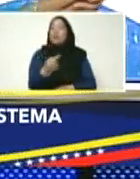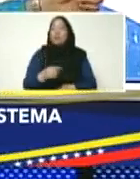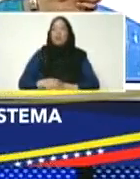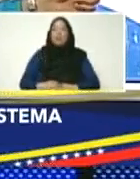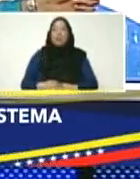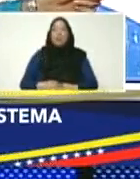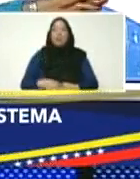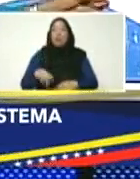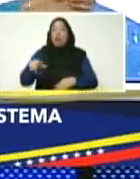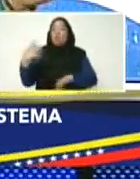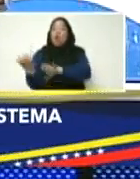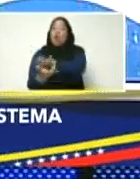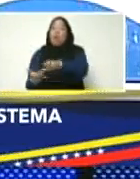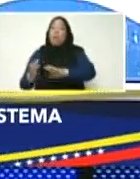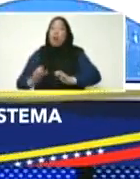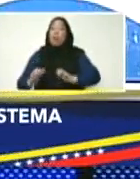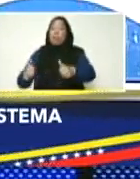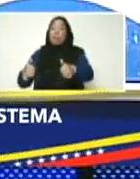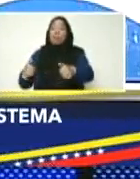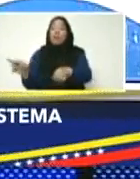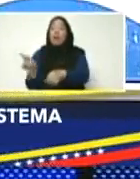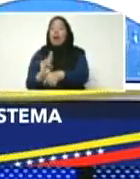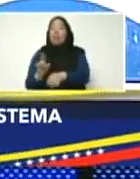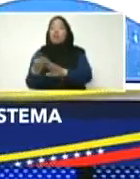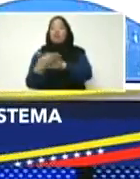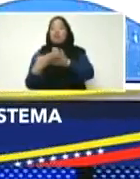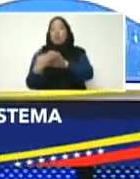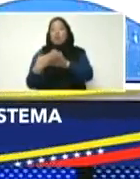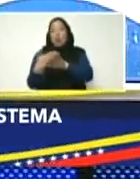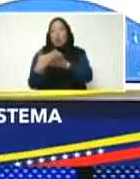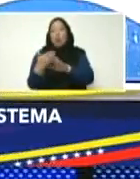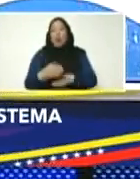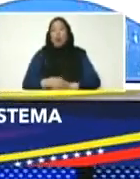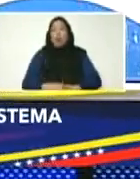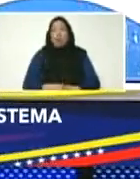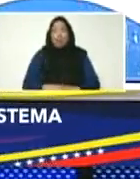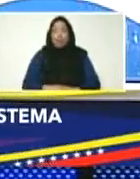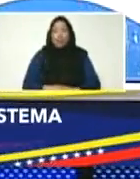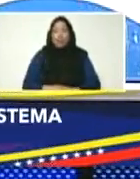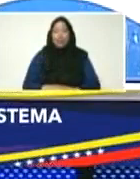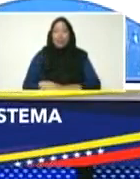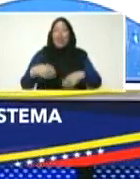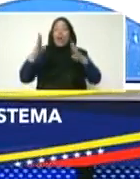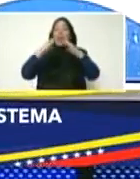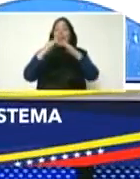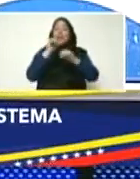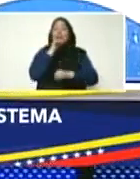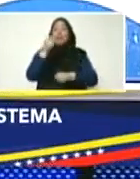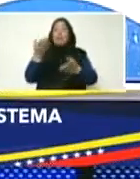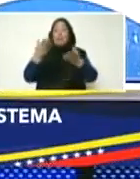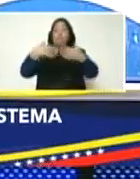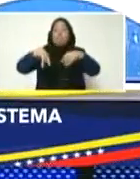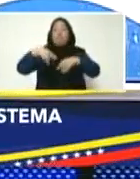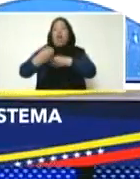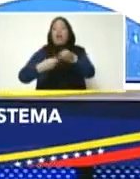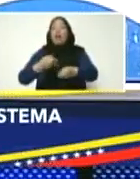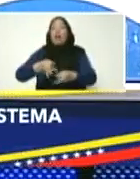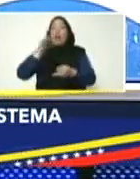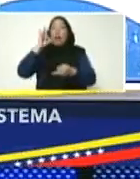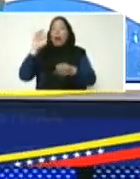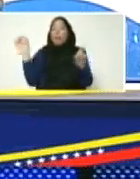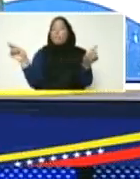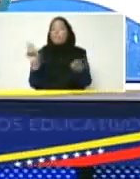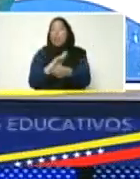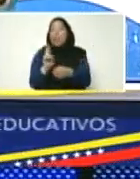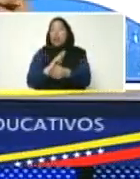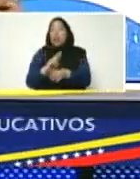candelita que se prenda, candelita que se apaga. ¿Ah? Taza que se dañe, taza que se arregla.